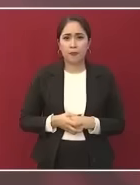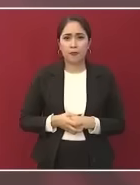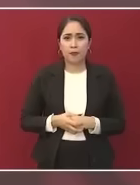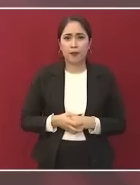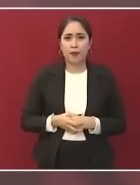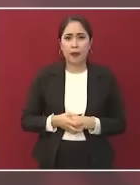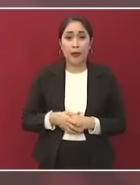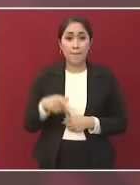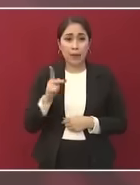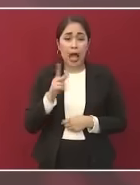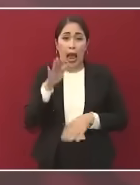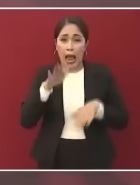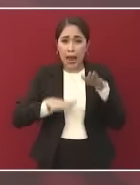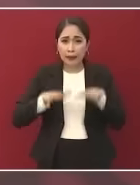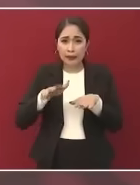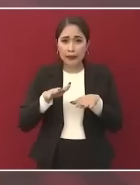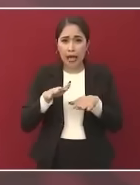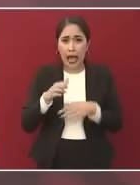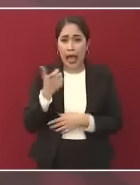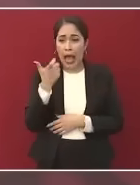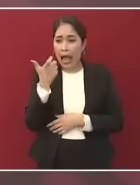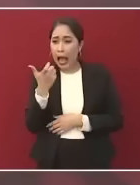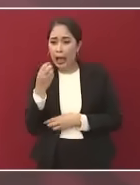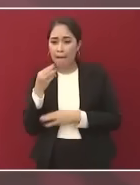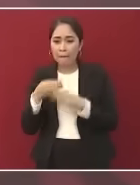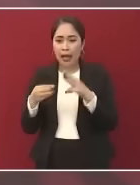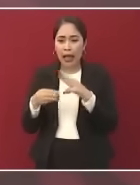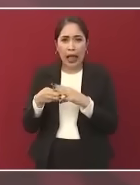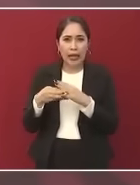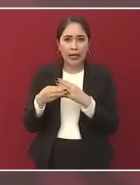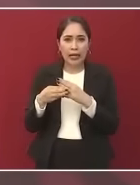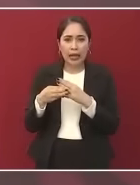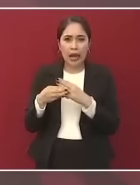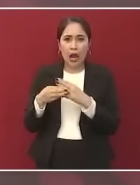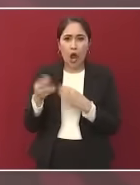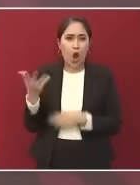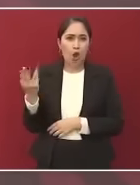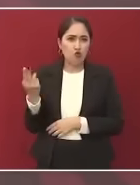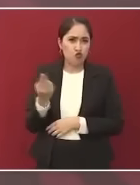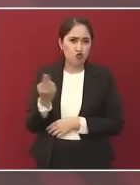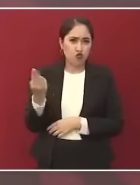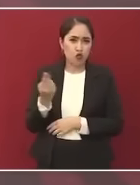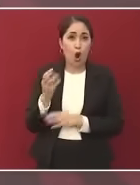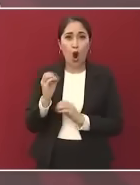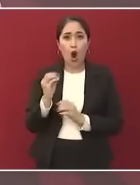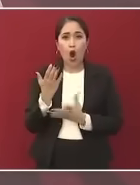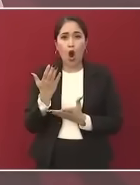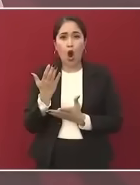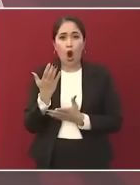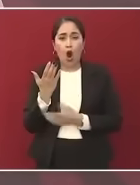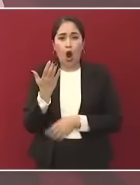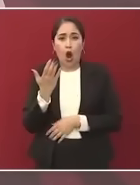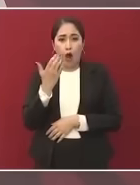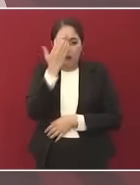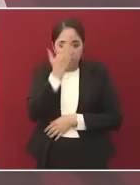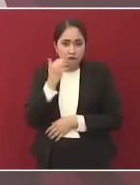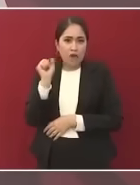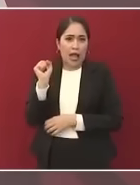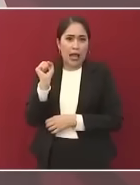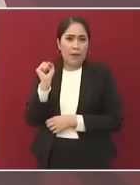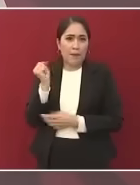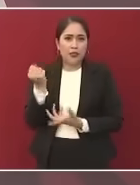país de pasada al hablar de la bondad inherente a los seres humanos y la maldad que se justifica por las circunstancias que